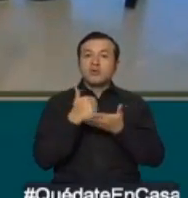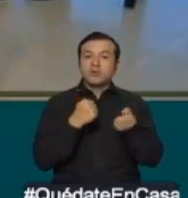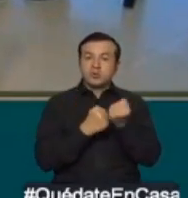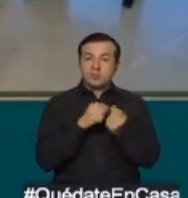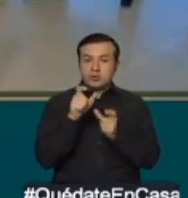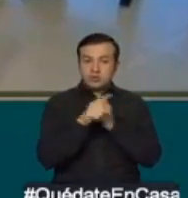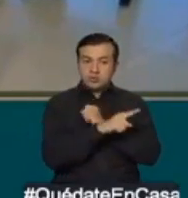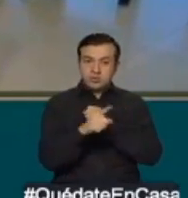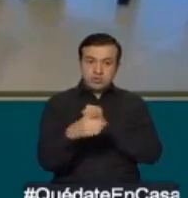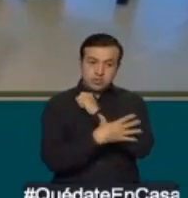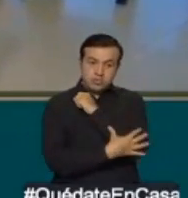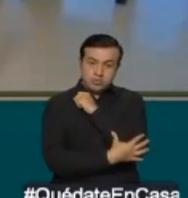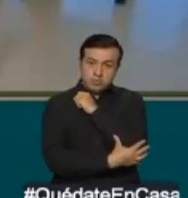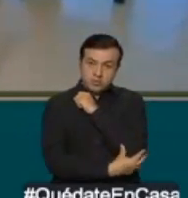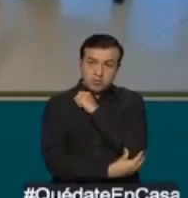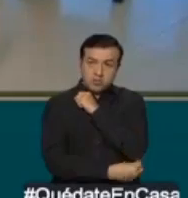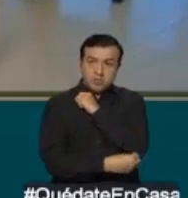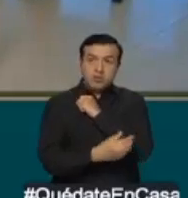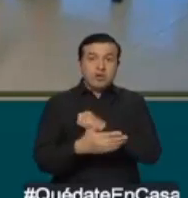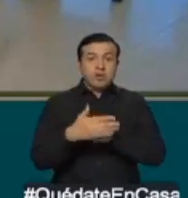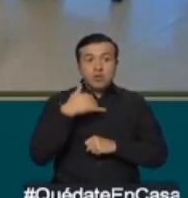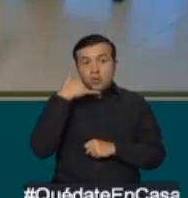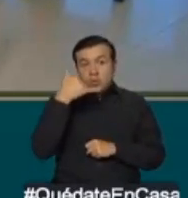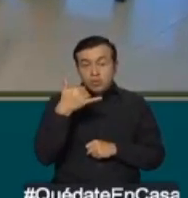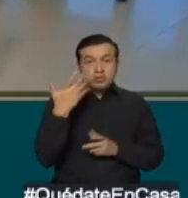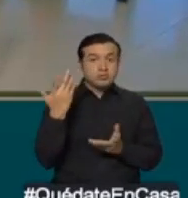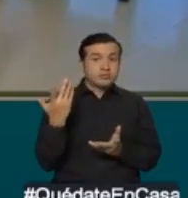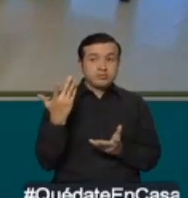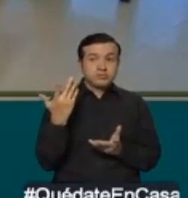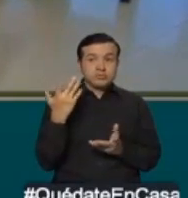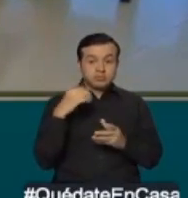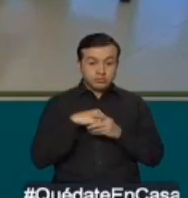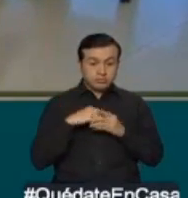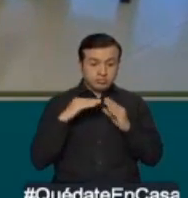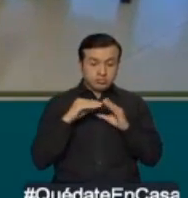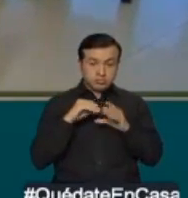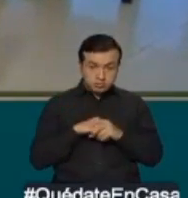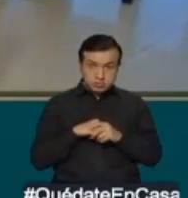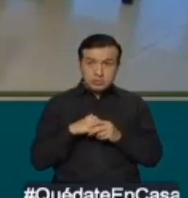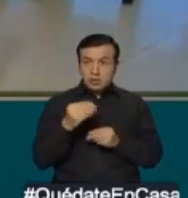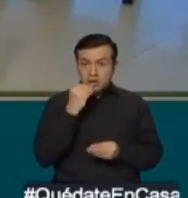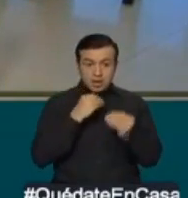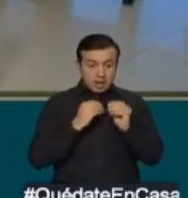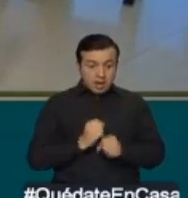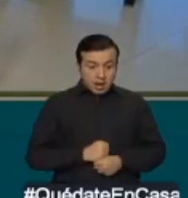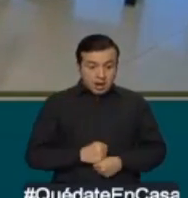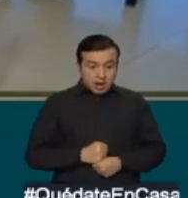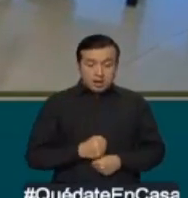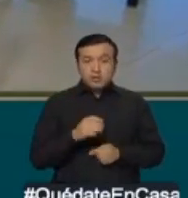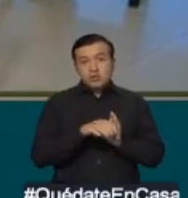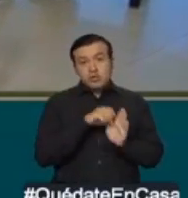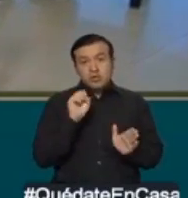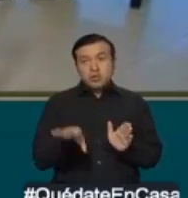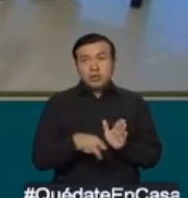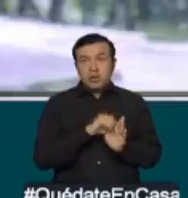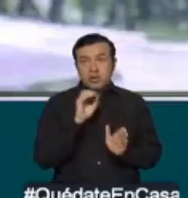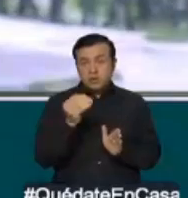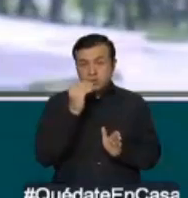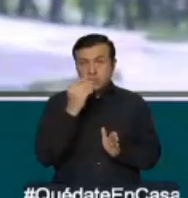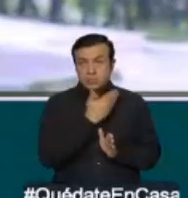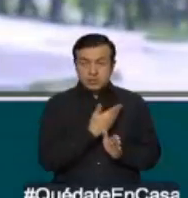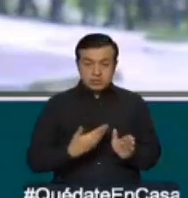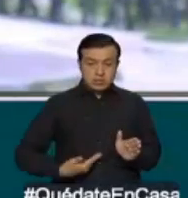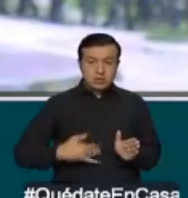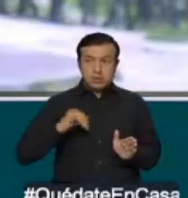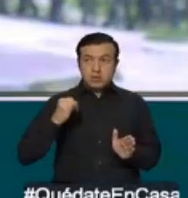pobres a quien pueden llamar pues no pueden salir de sus hogares y tienen hambre para que les donen comida con el presidente el